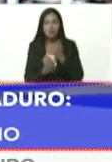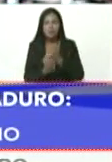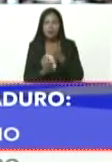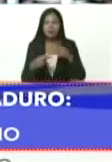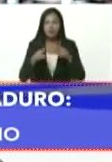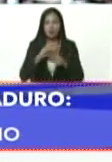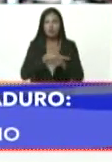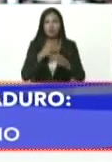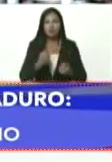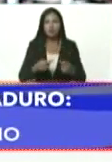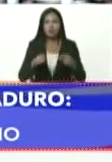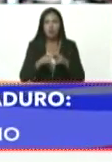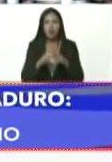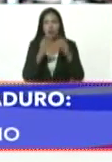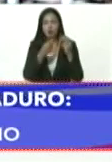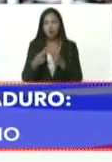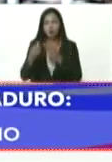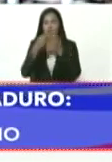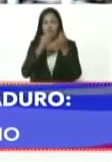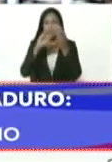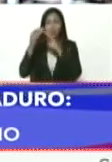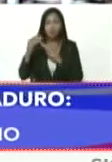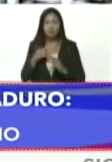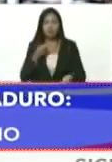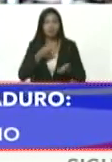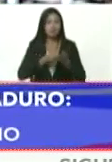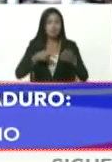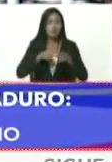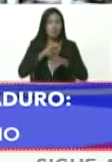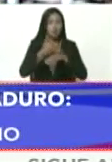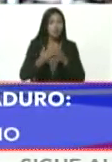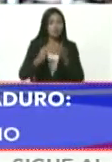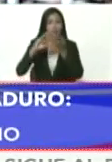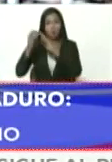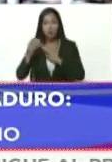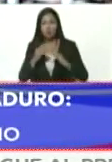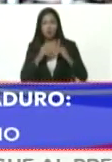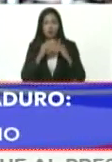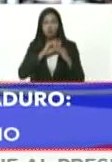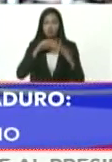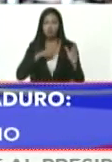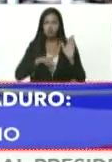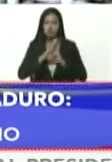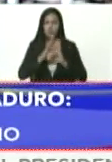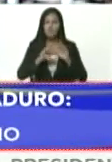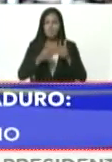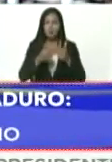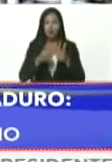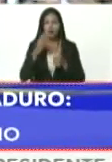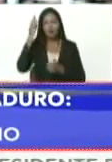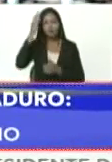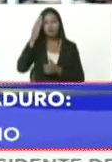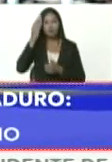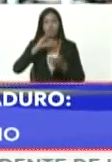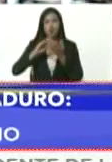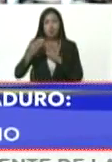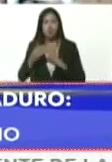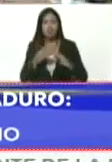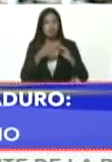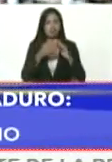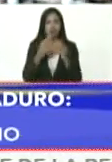el fortalecimiento de la economía comunal, el financiamiento de los proyectos comunales. Vamos a avanzar en la conciencia comunal, en